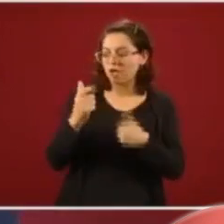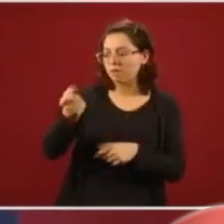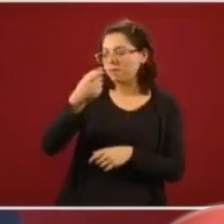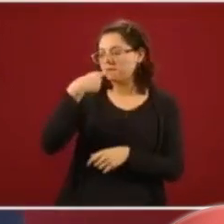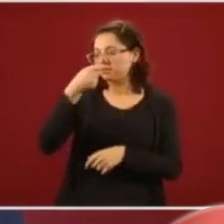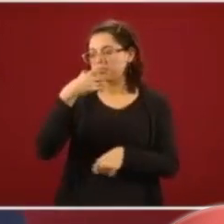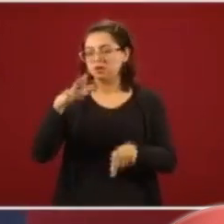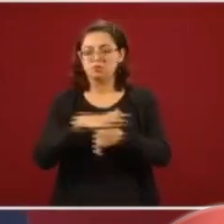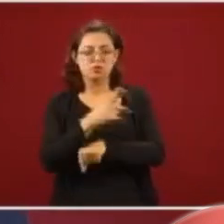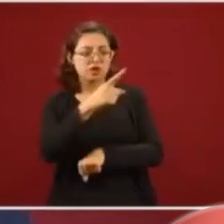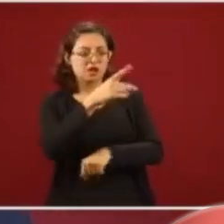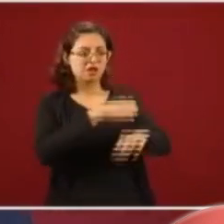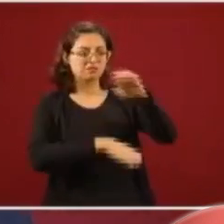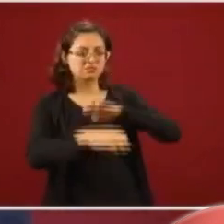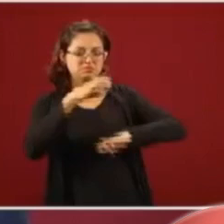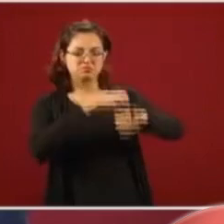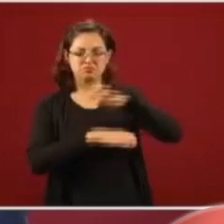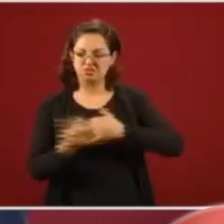¿sí?, quisieron